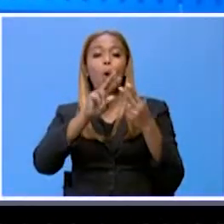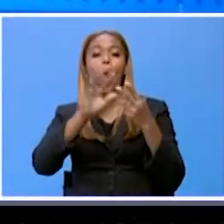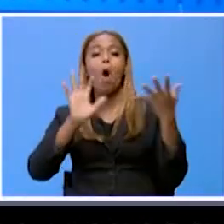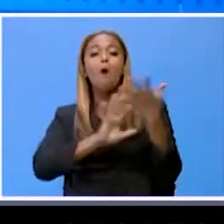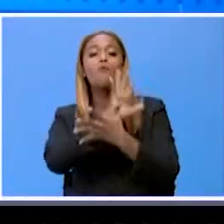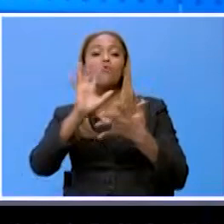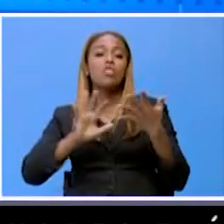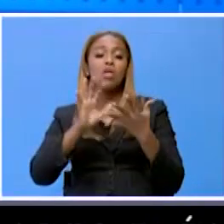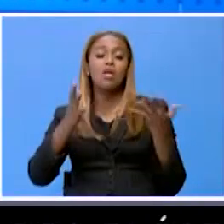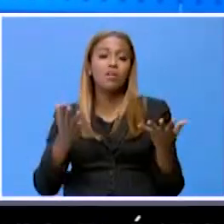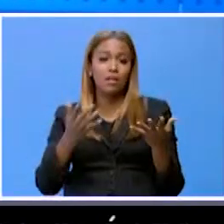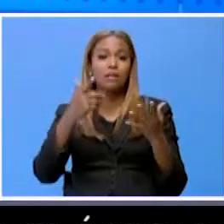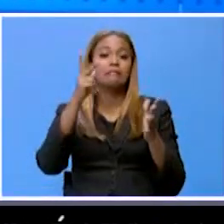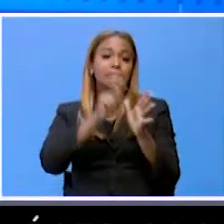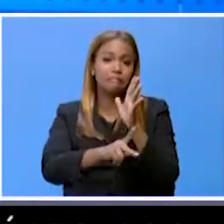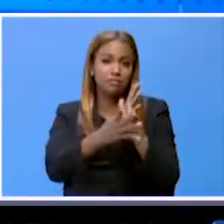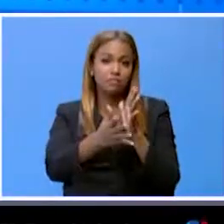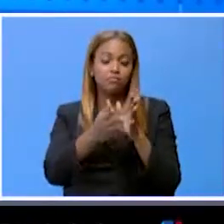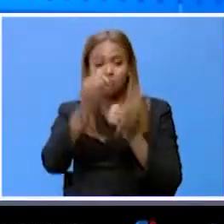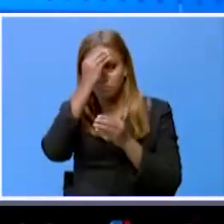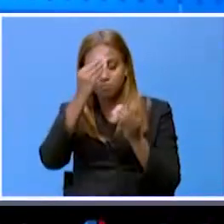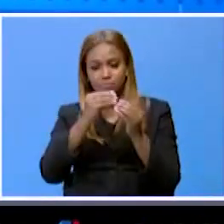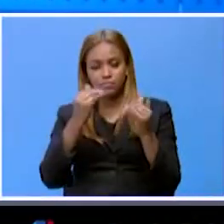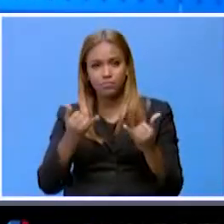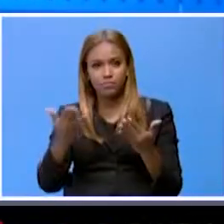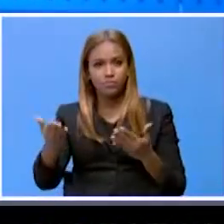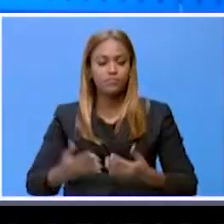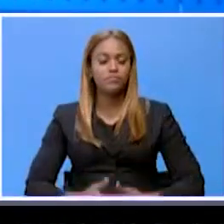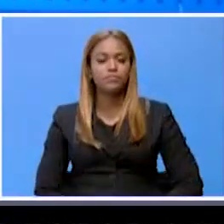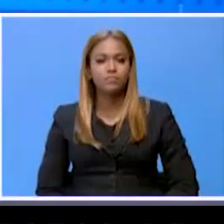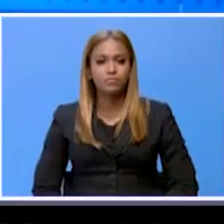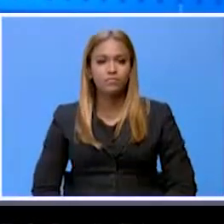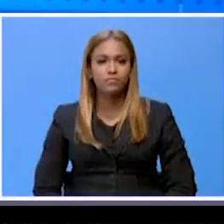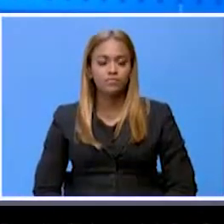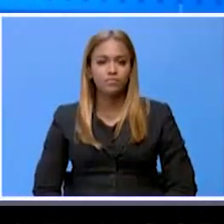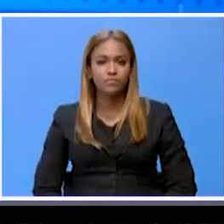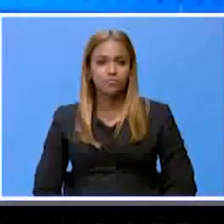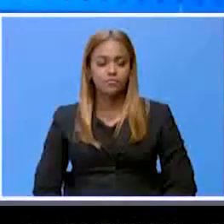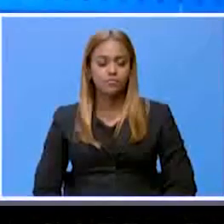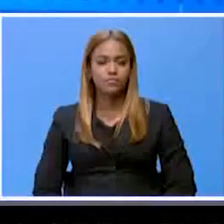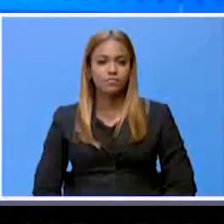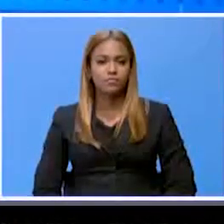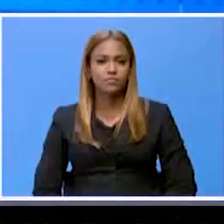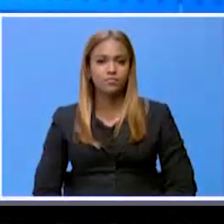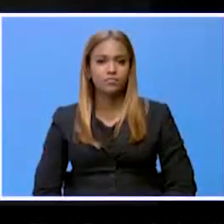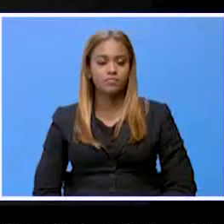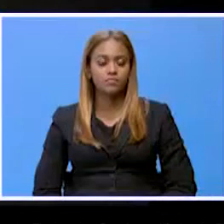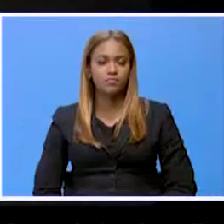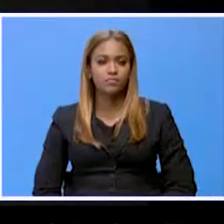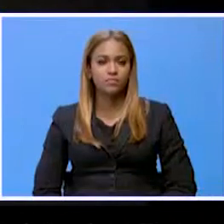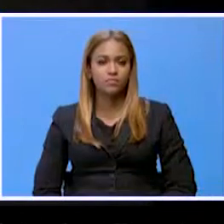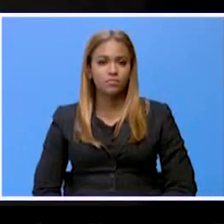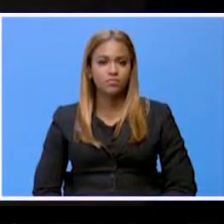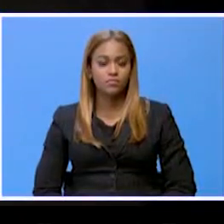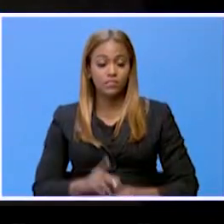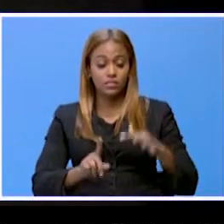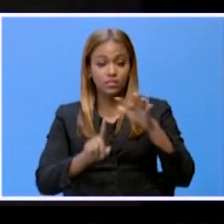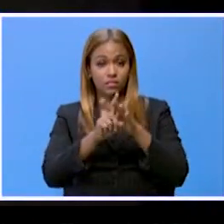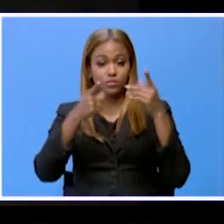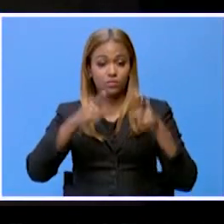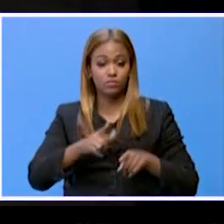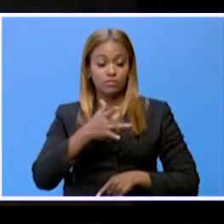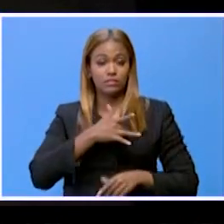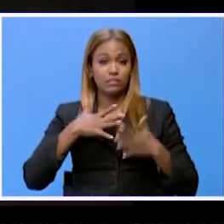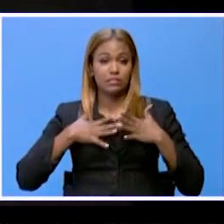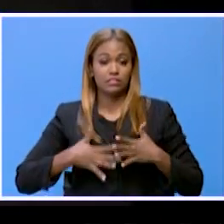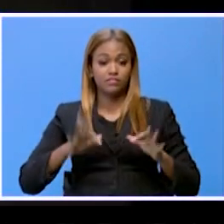Escuchemos las declaraciones del Mayor General de la Policía, Ramón Santana Álvarez, con los detalles. Ante el hecho que lleva luto a la